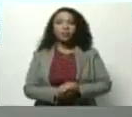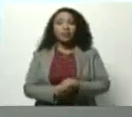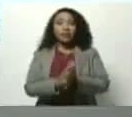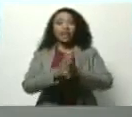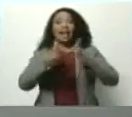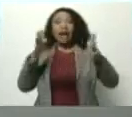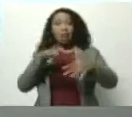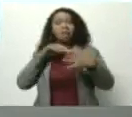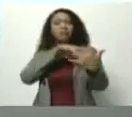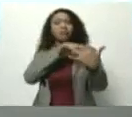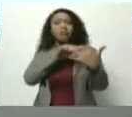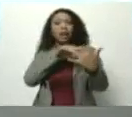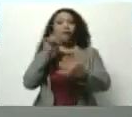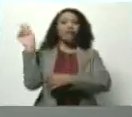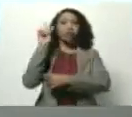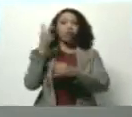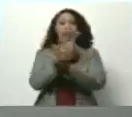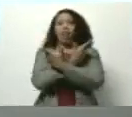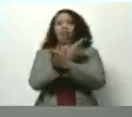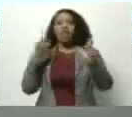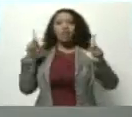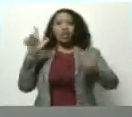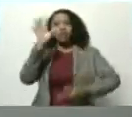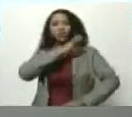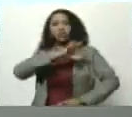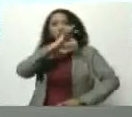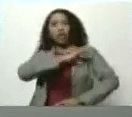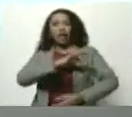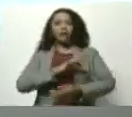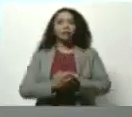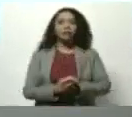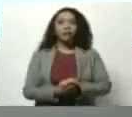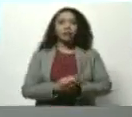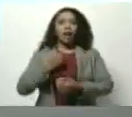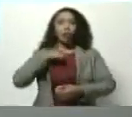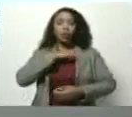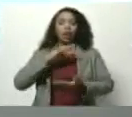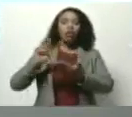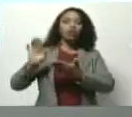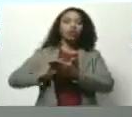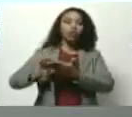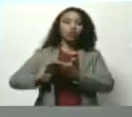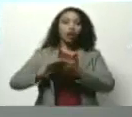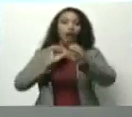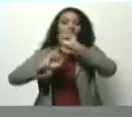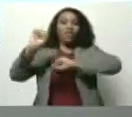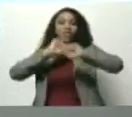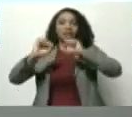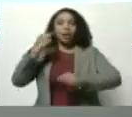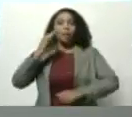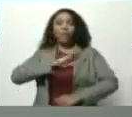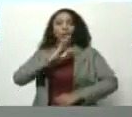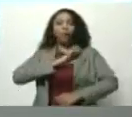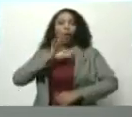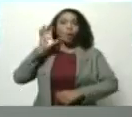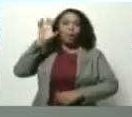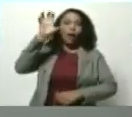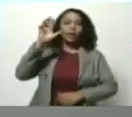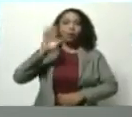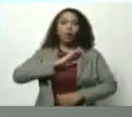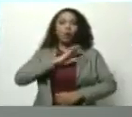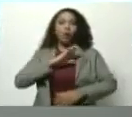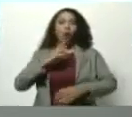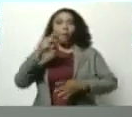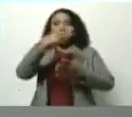batalla que venezuela es libre soberana y nuestra resolución por la defensa de nuestra patria y de nuestros recursos es